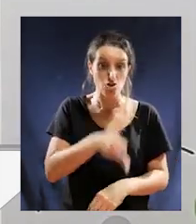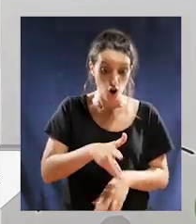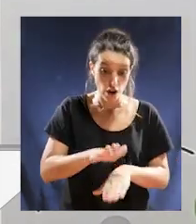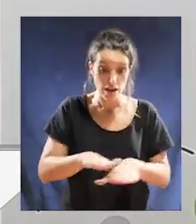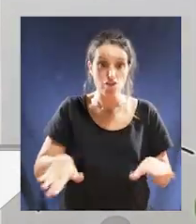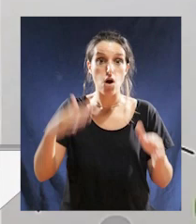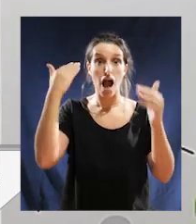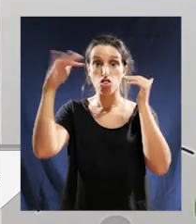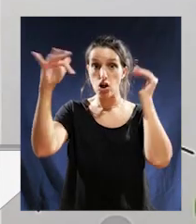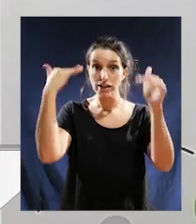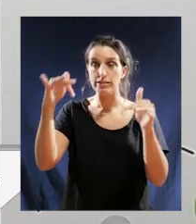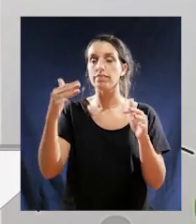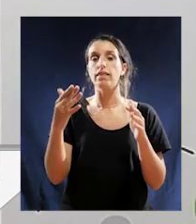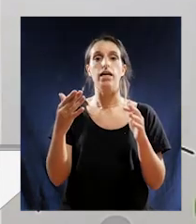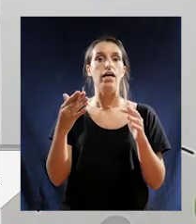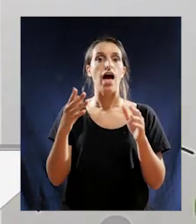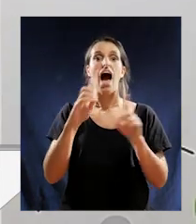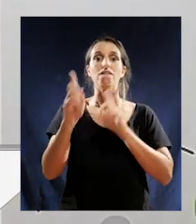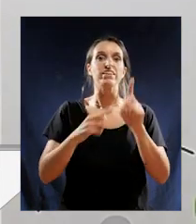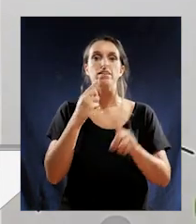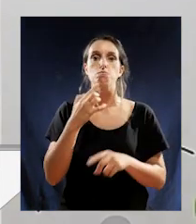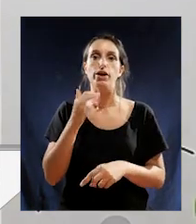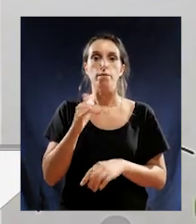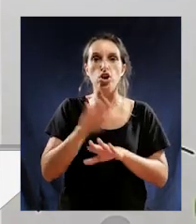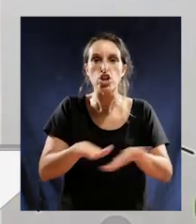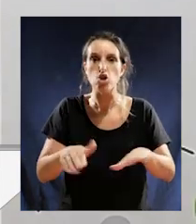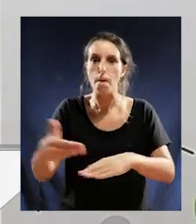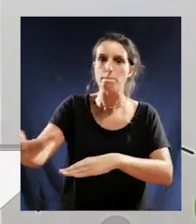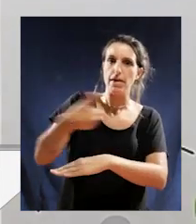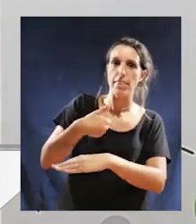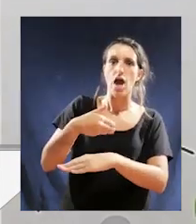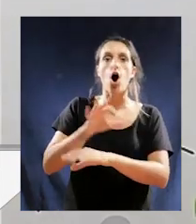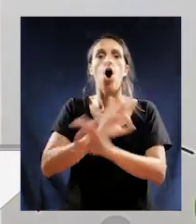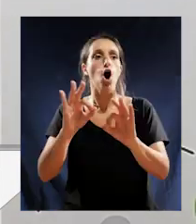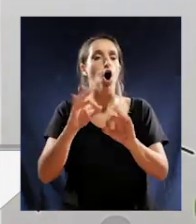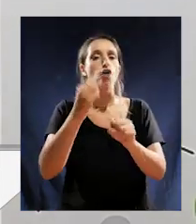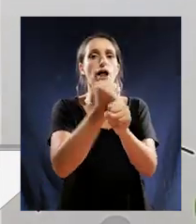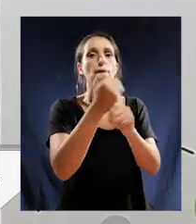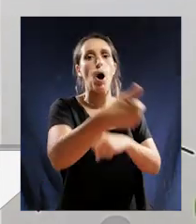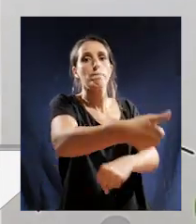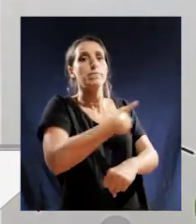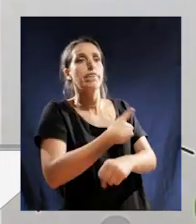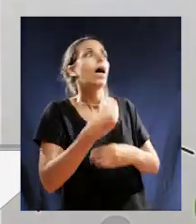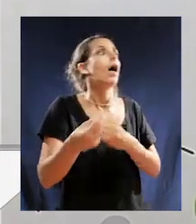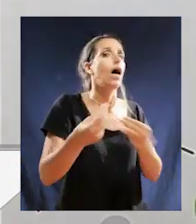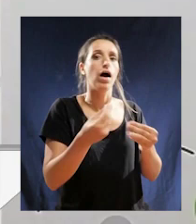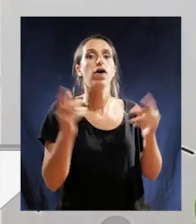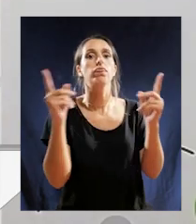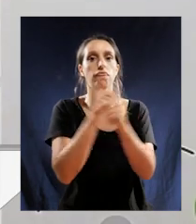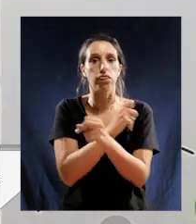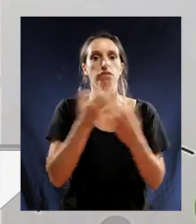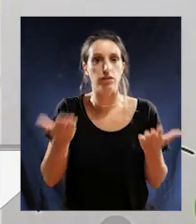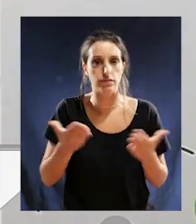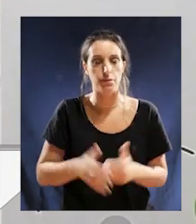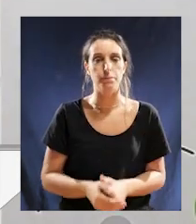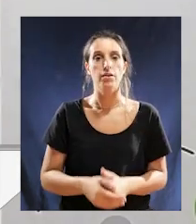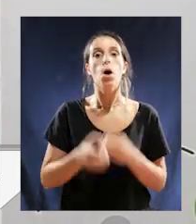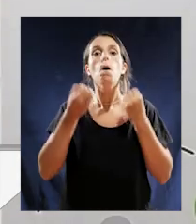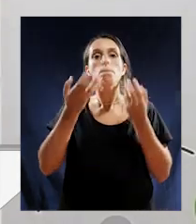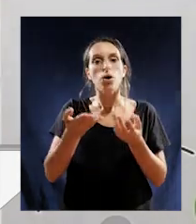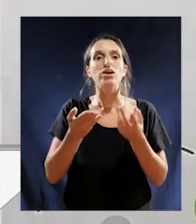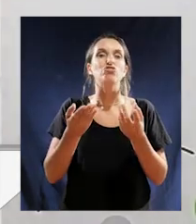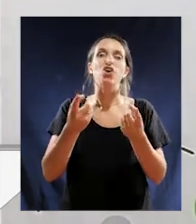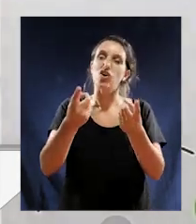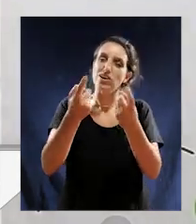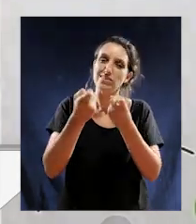en las casas donde hay hijos donde hay niños donde hay adolescentes el inmediatismo que a veces sugiere el teletrabajo no es tan fácil de sobrellevar por